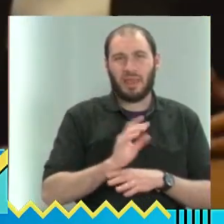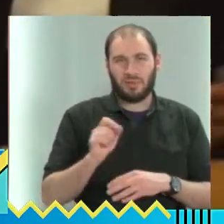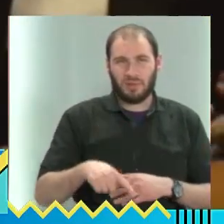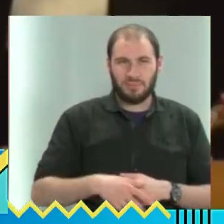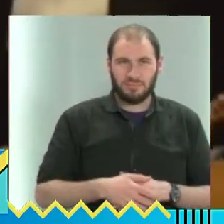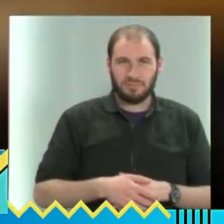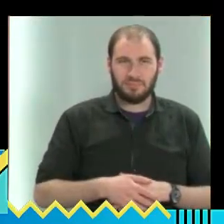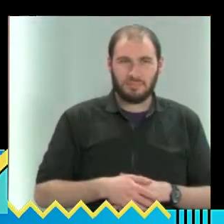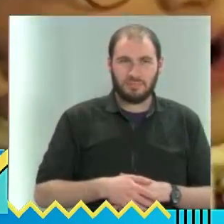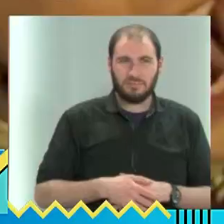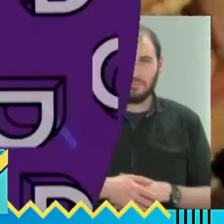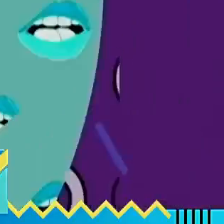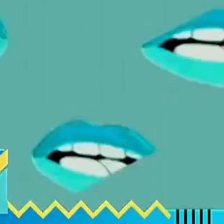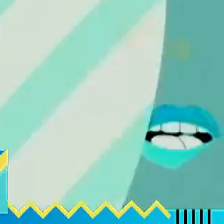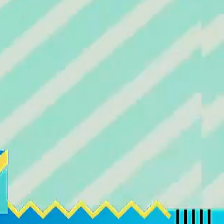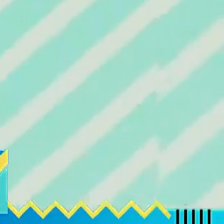película.